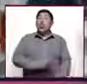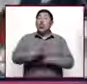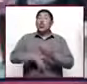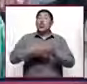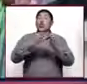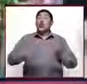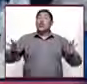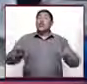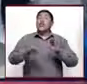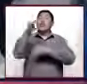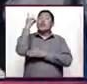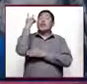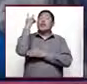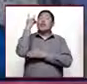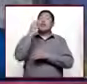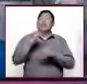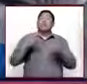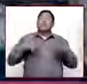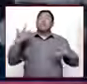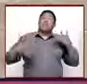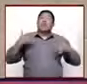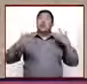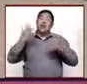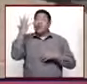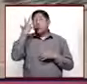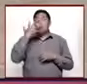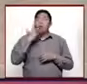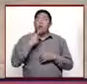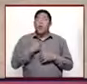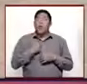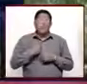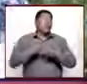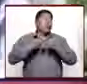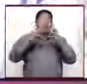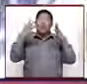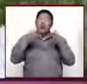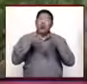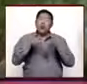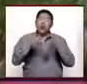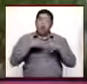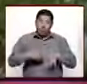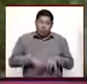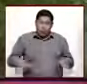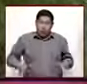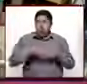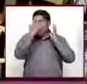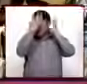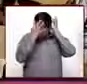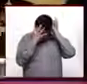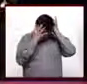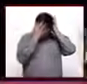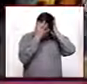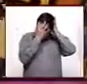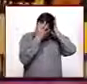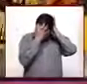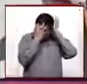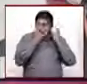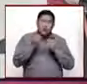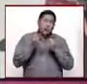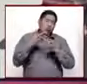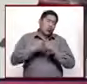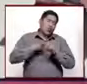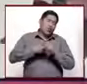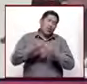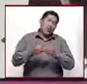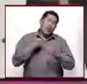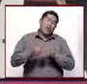Festividades de Bolivia son deliciosamente alegres y coloridas, con un gran énfasis en trajes, máscaras y bailes. Meses de preparación para